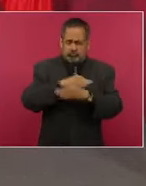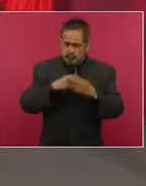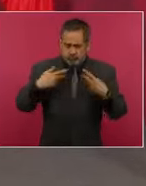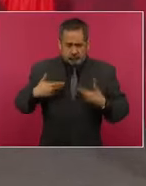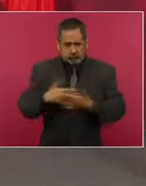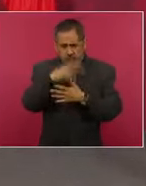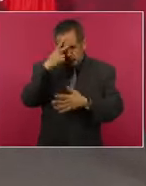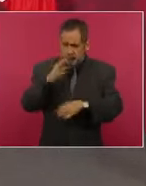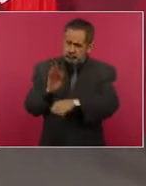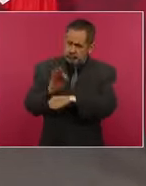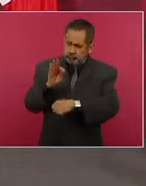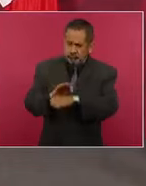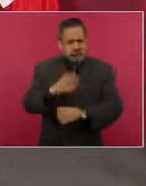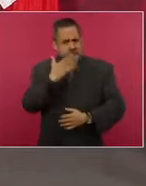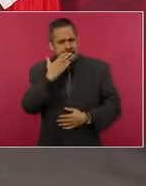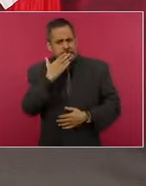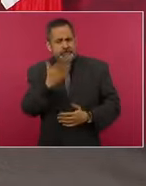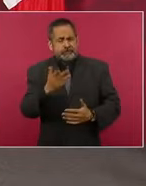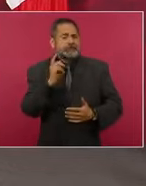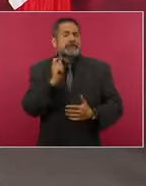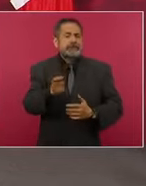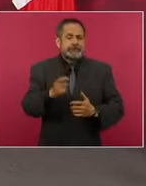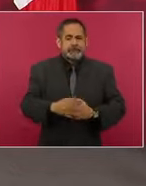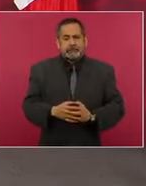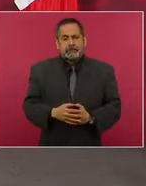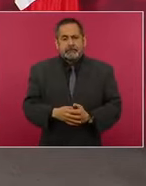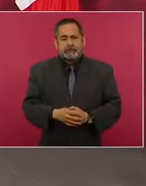porque al final,